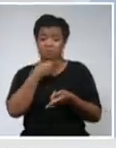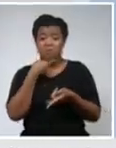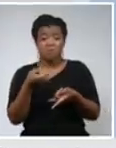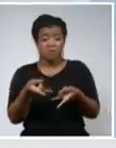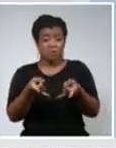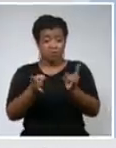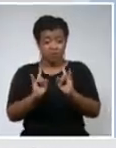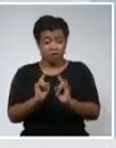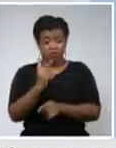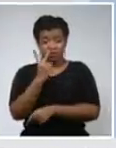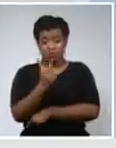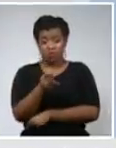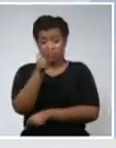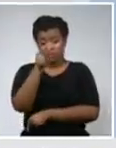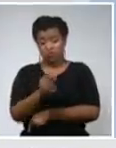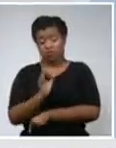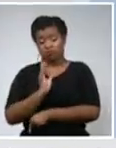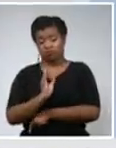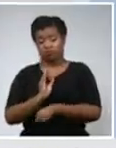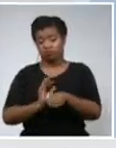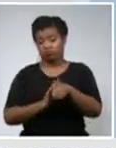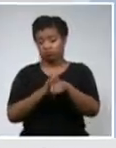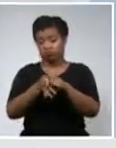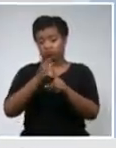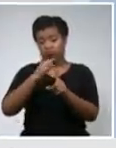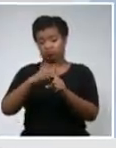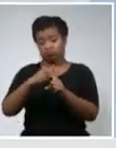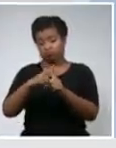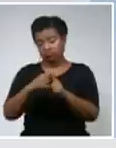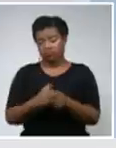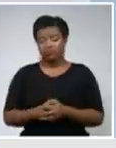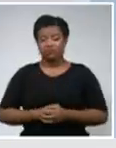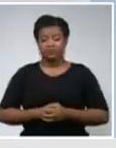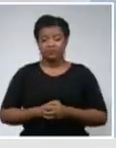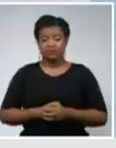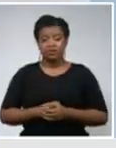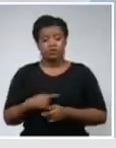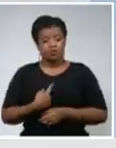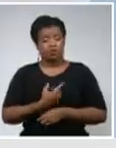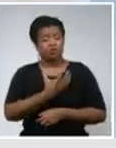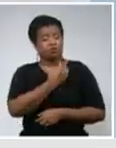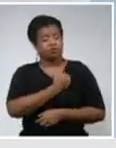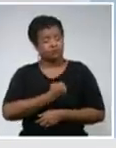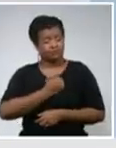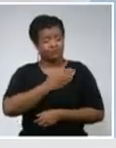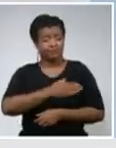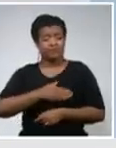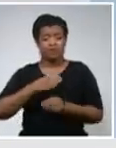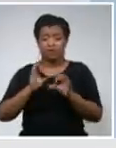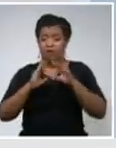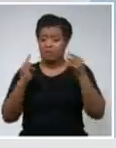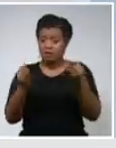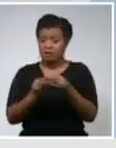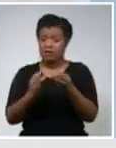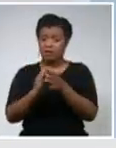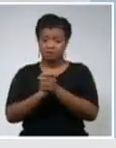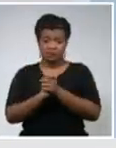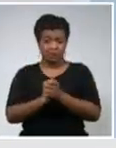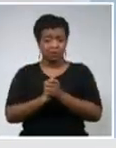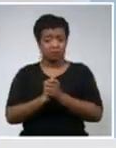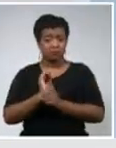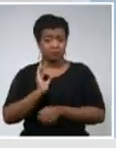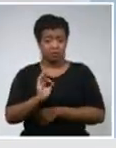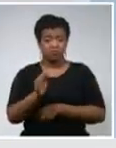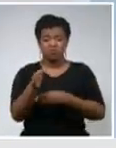2 personas con COVID-19 en nuestro país. Dimos las condolencias a sus familiares, a sus amistades, y eso da